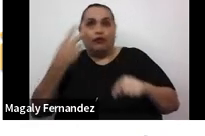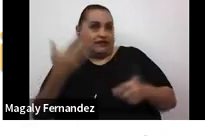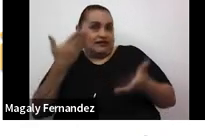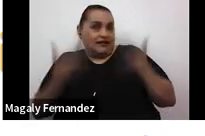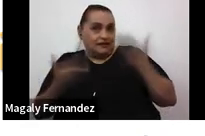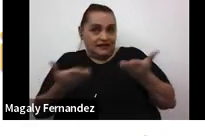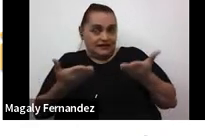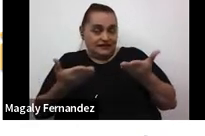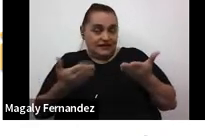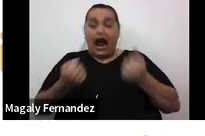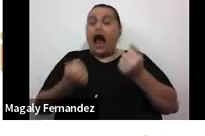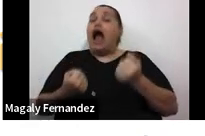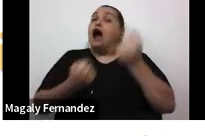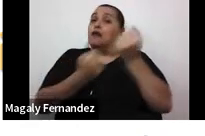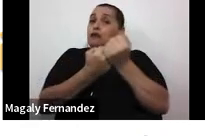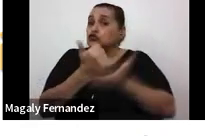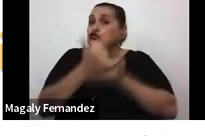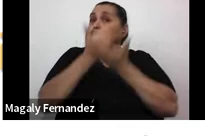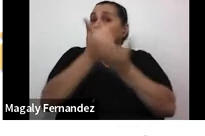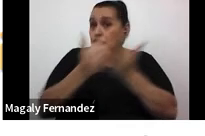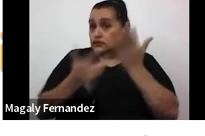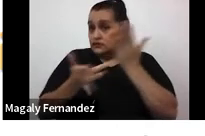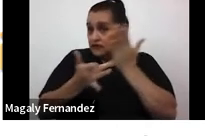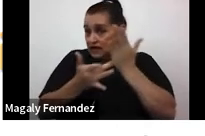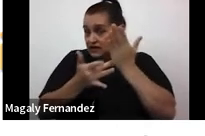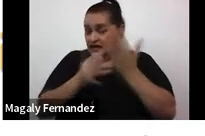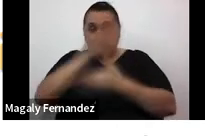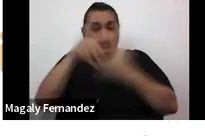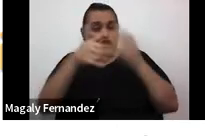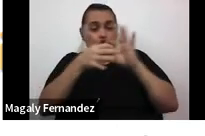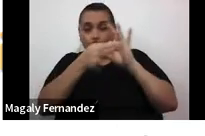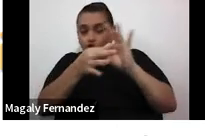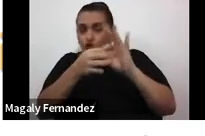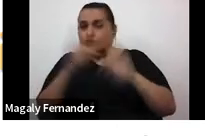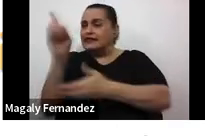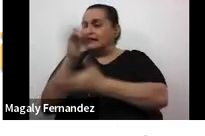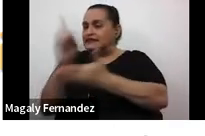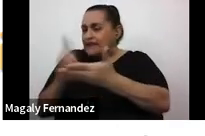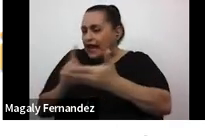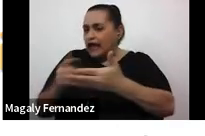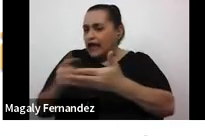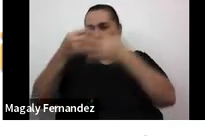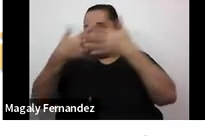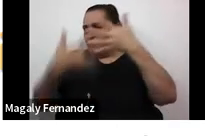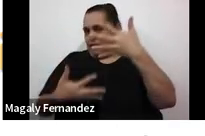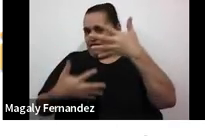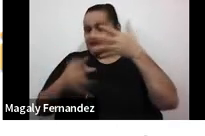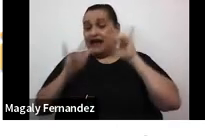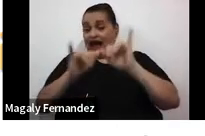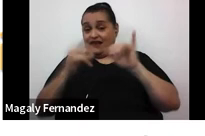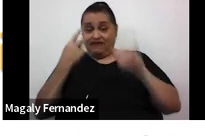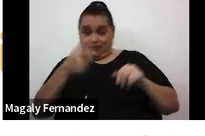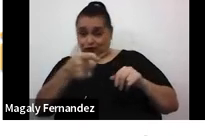las ayudas técnicas todo lo que tiene que ver con el diseño y demás y ahí vemos en la imagen